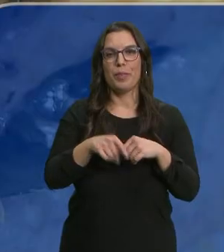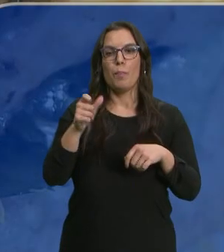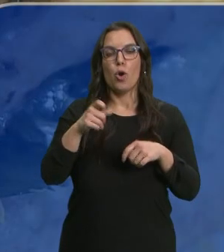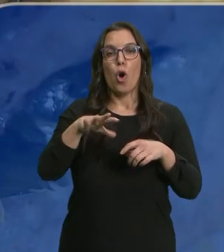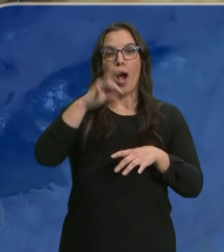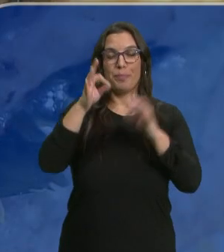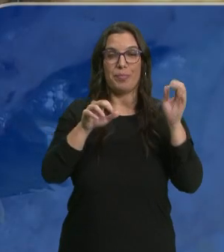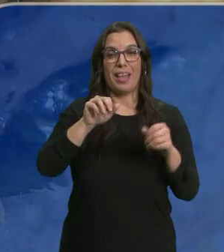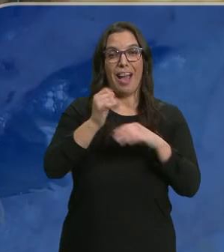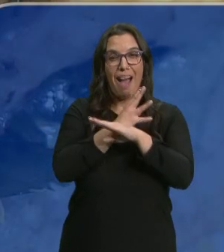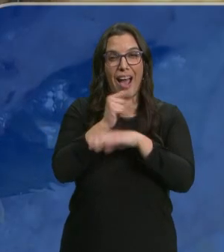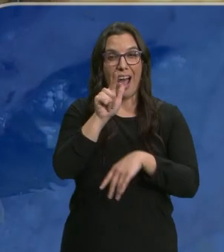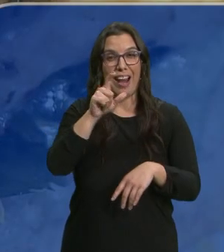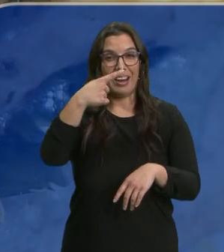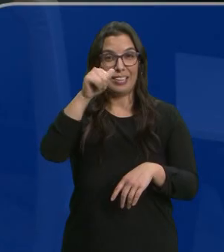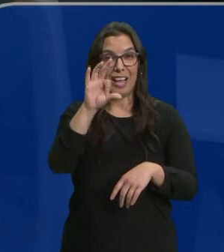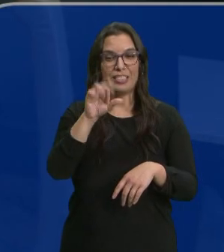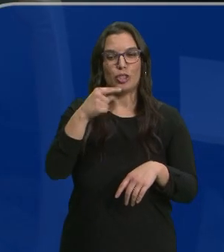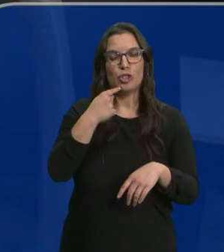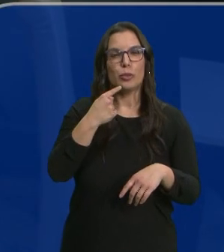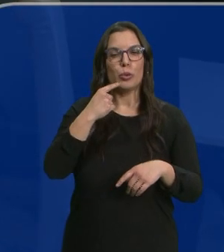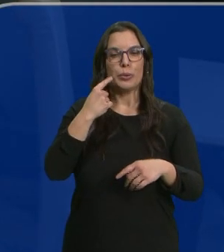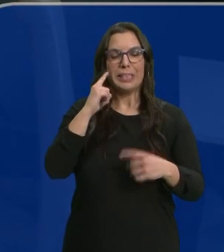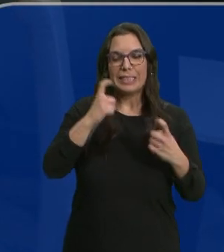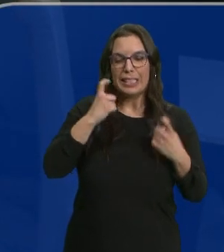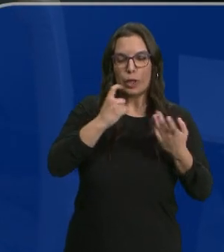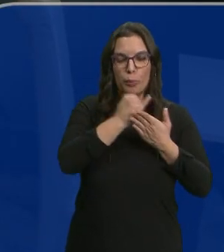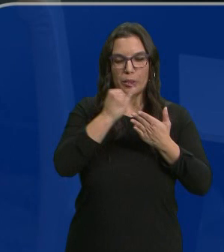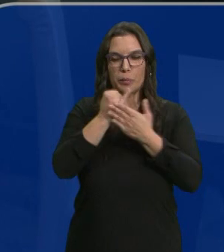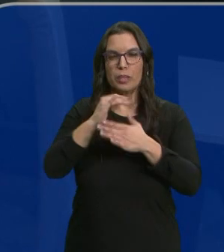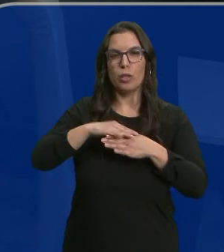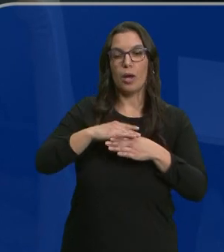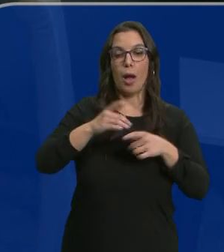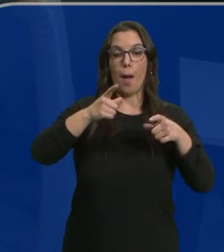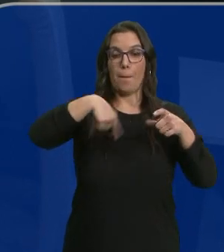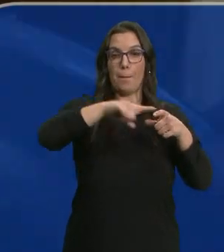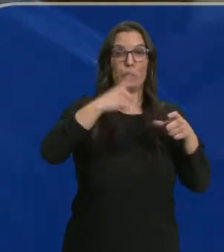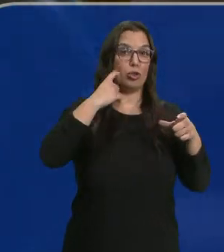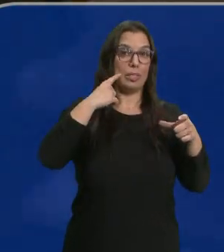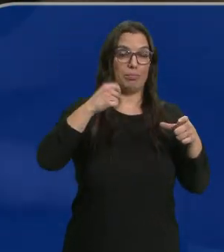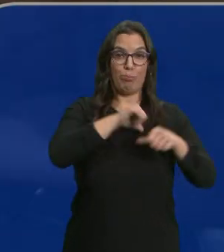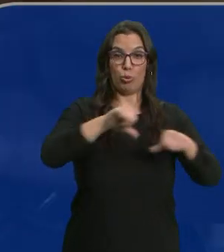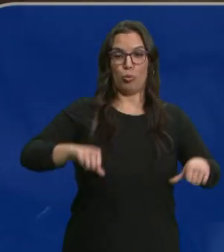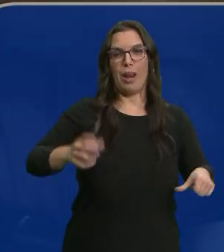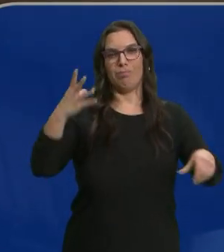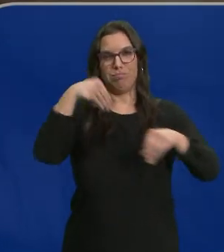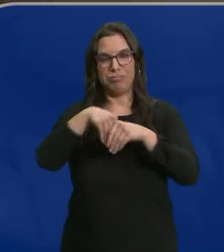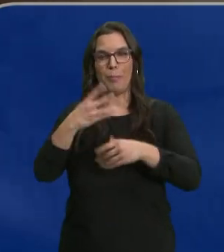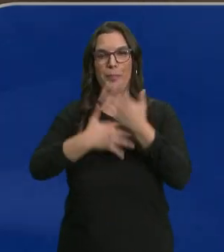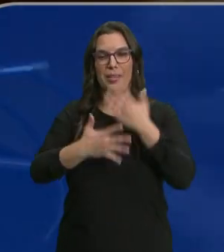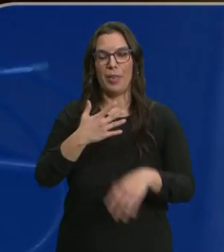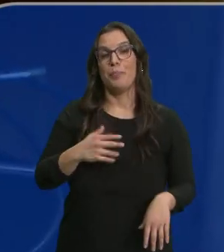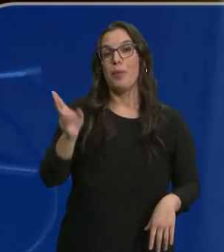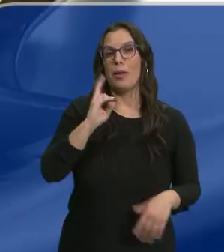las algas y formas de hacer e intentando incorporarlas en platos que ya existen portugueses. Esta semana en Valladolid